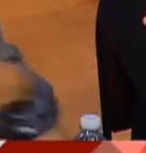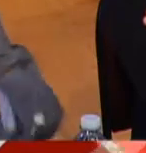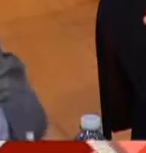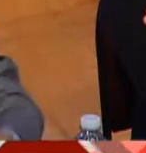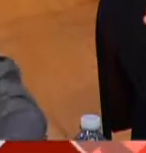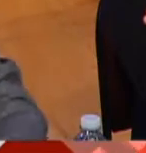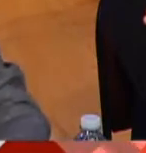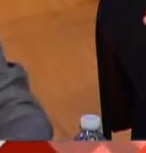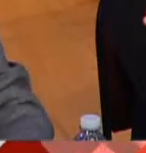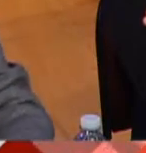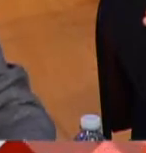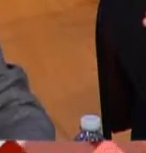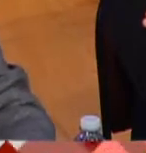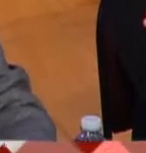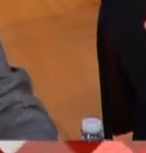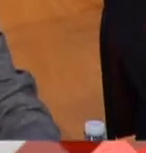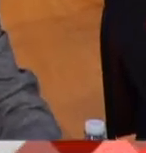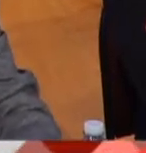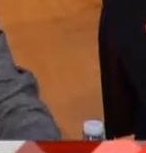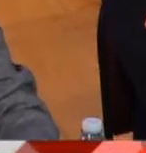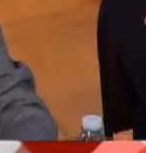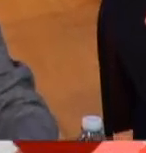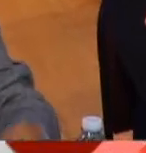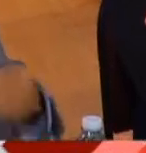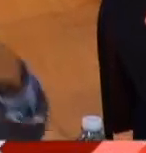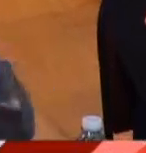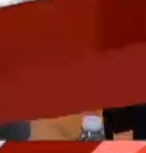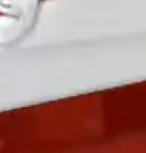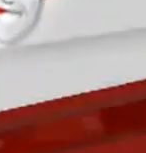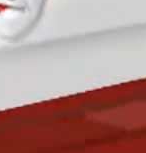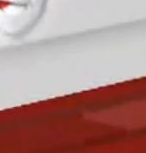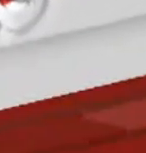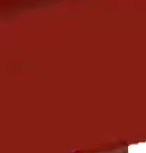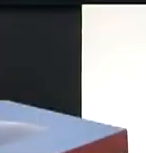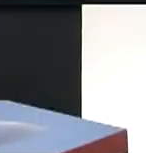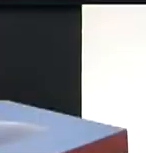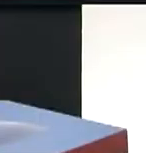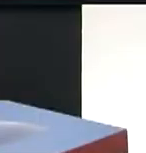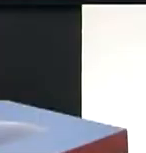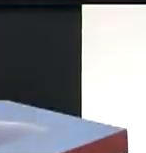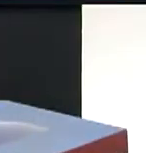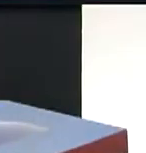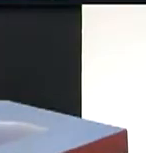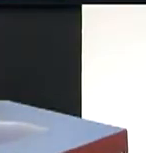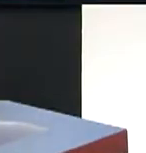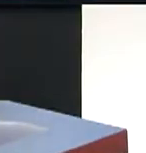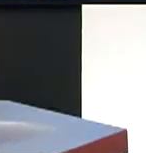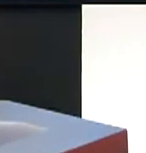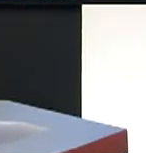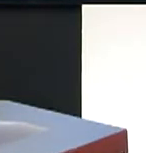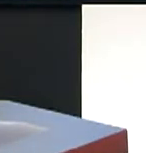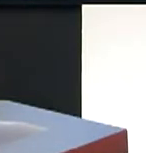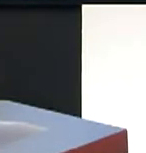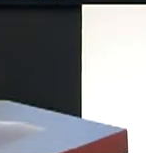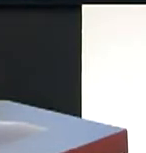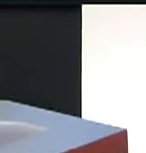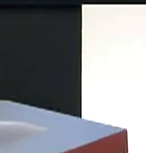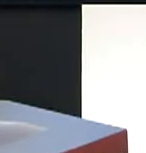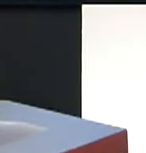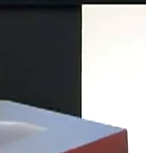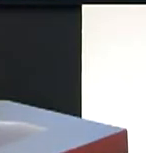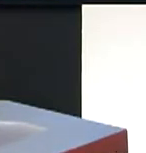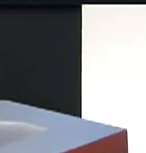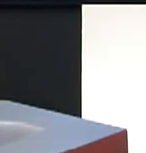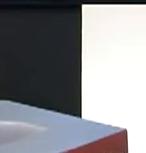que representa frente a la interpretación contemporánea. El Centro Nacional de las Artes será sede de la Feria de